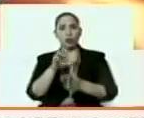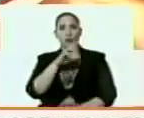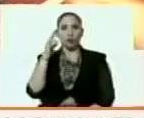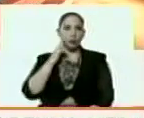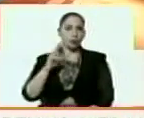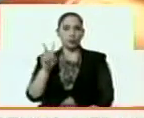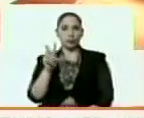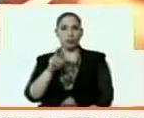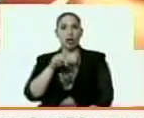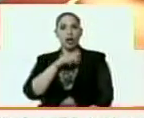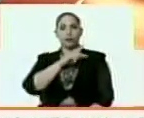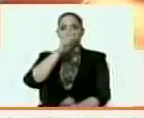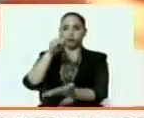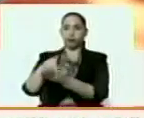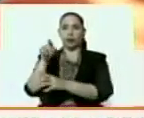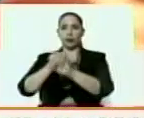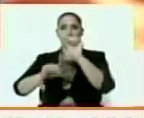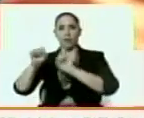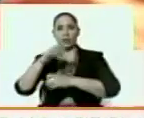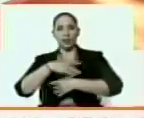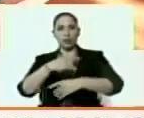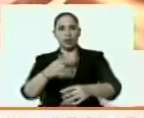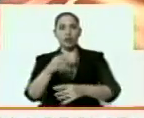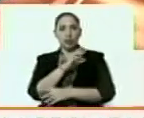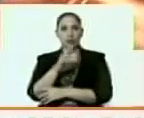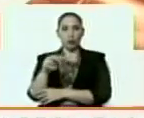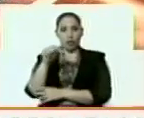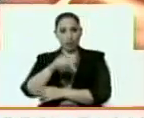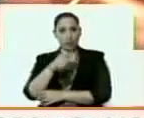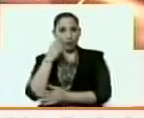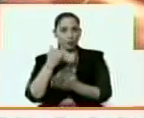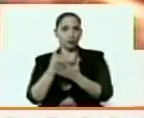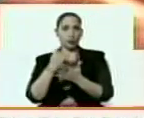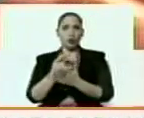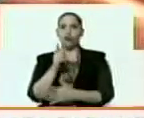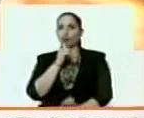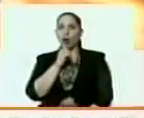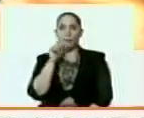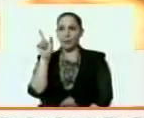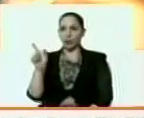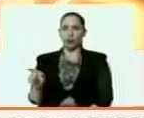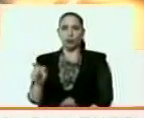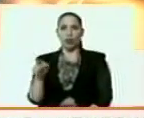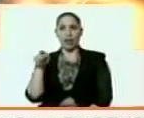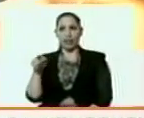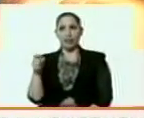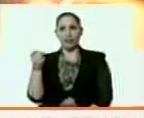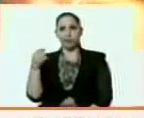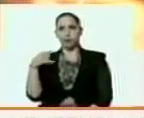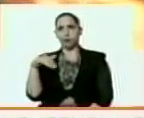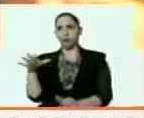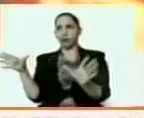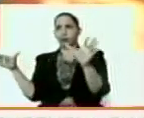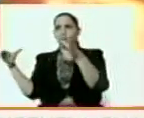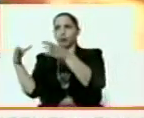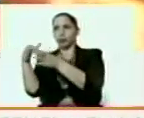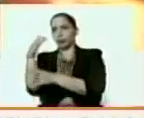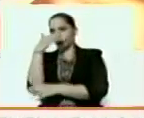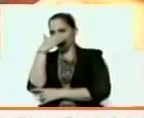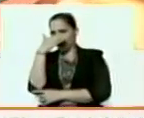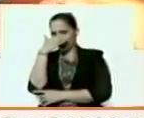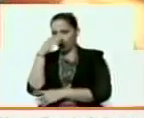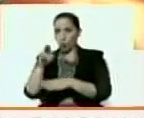la defensa de los intereses de la República. Aquí obviamente no se trata de una persona, estamos hablando de una banda criminal que